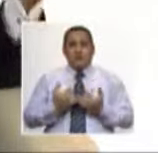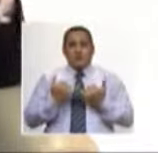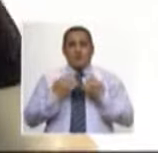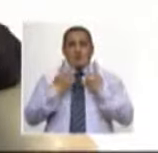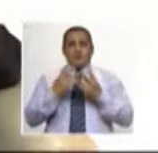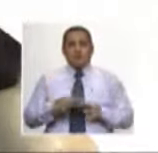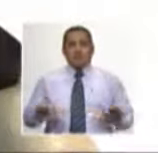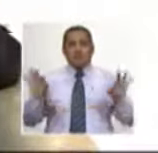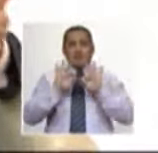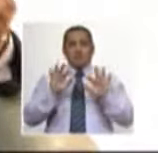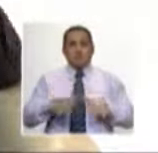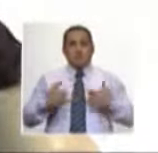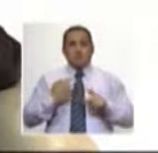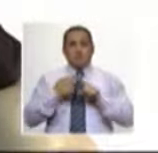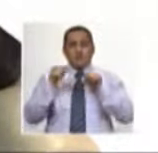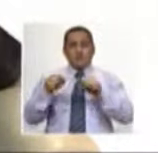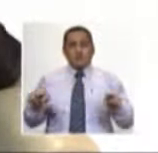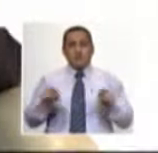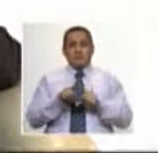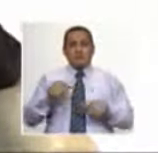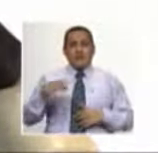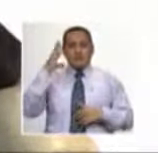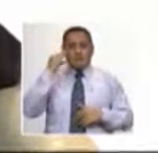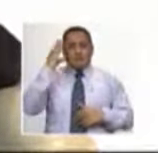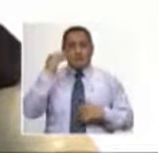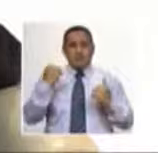muy importante por eso también recoger la experiencia